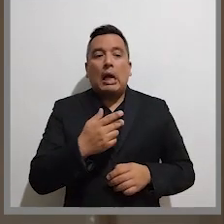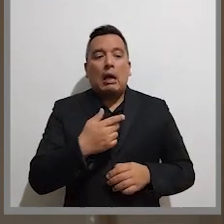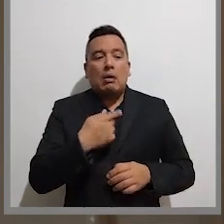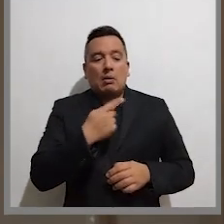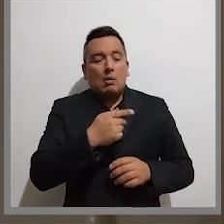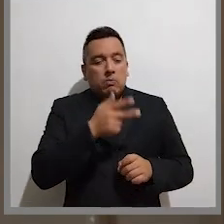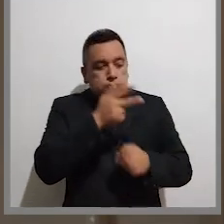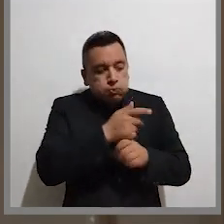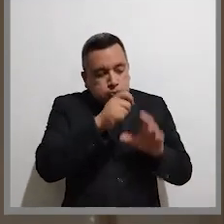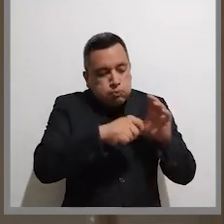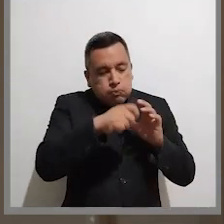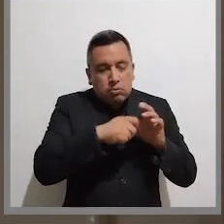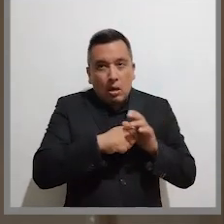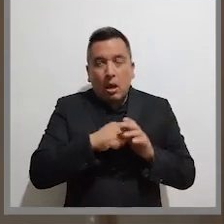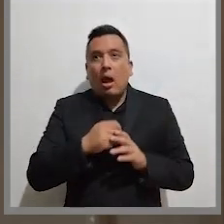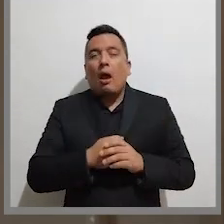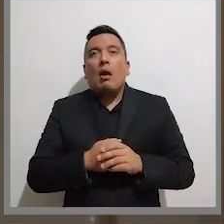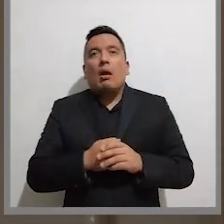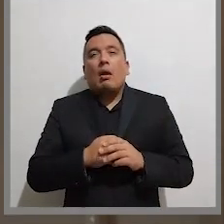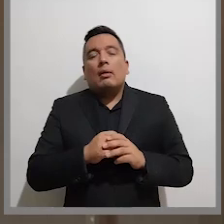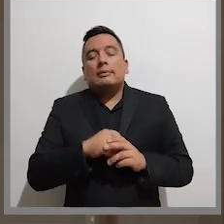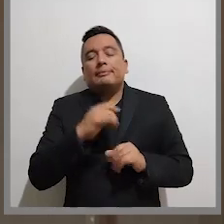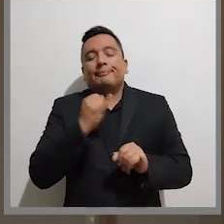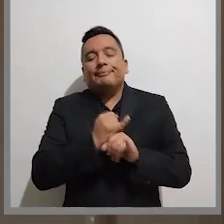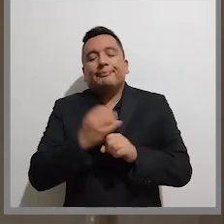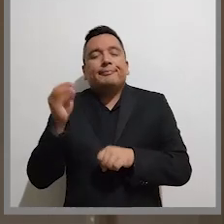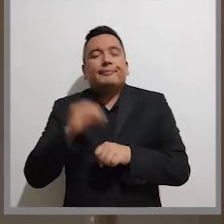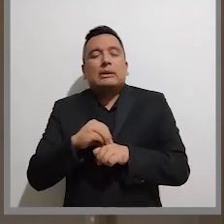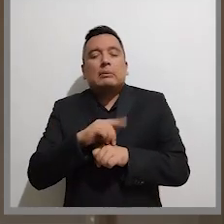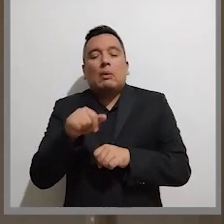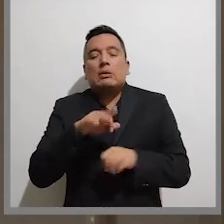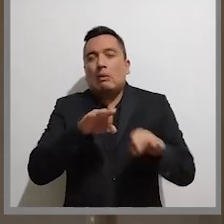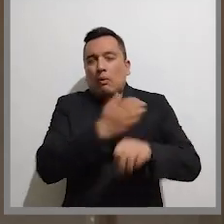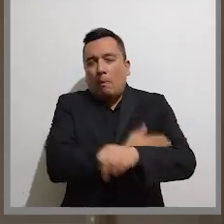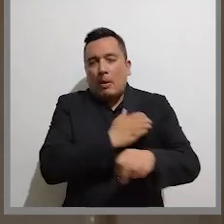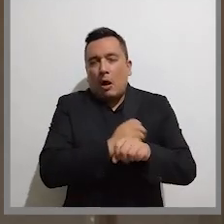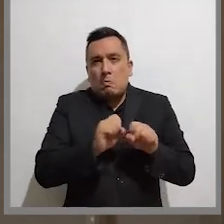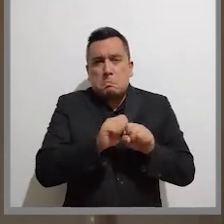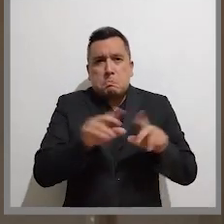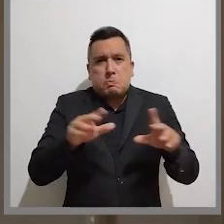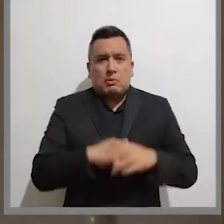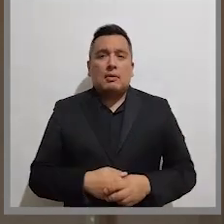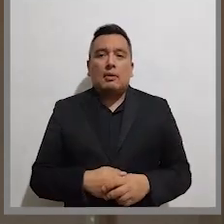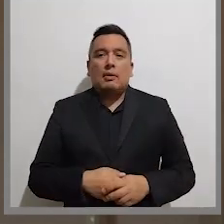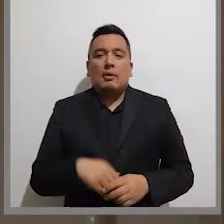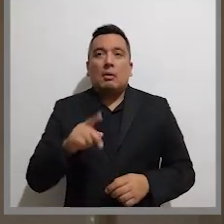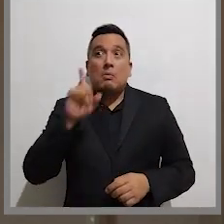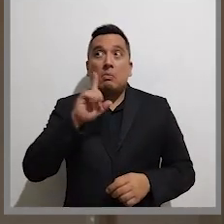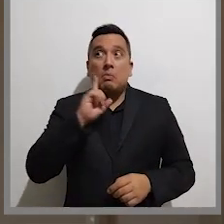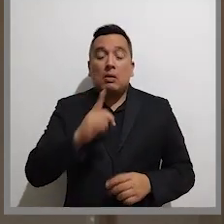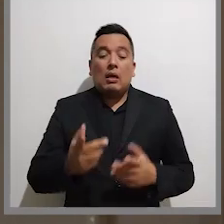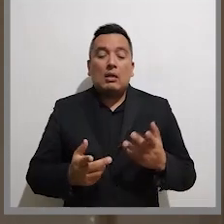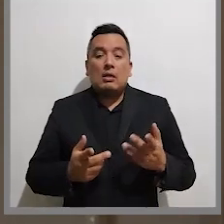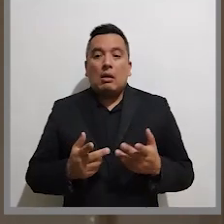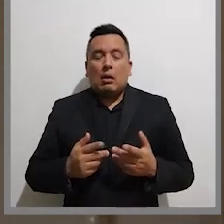redes sociales y lo empiezan a distribuir entre los trabajadores de la empresa. Pero los impactos que tiene esta mujer son tan fuertes que la llevan al